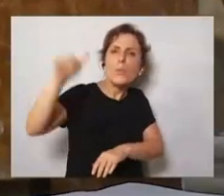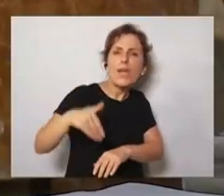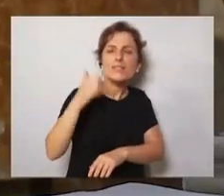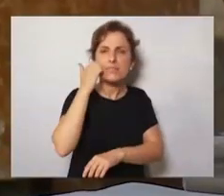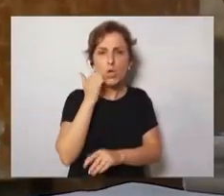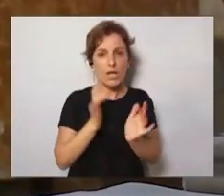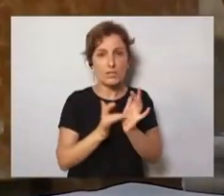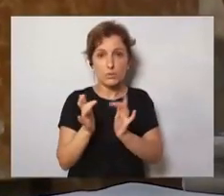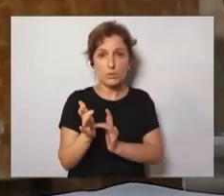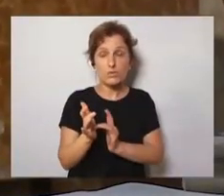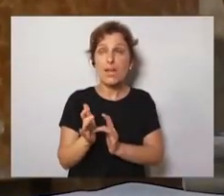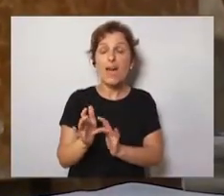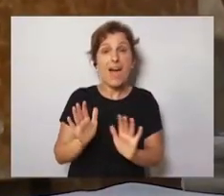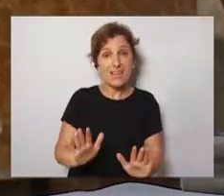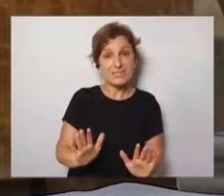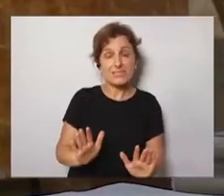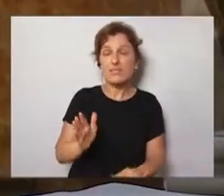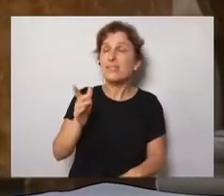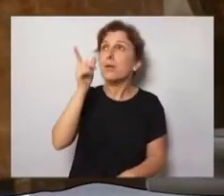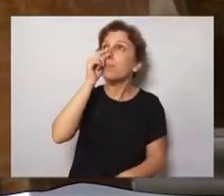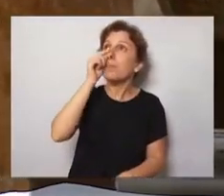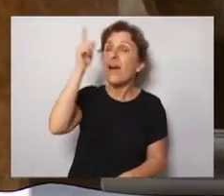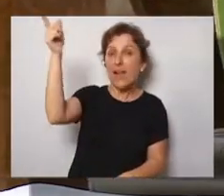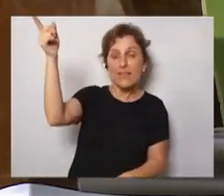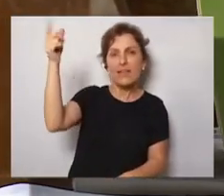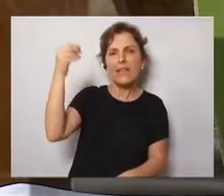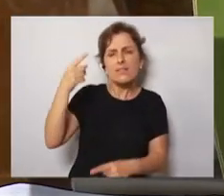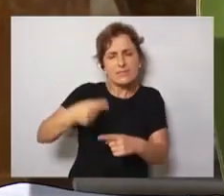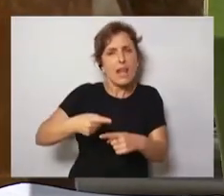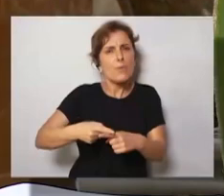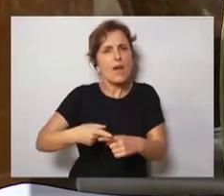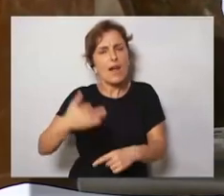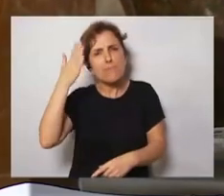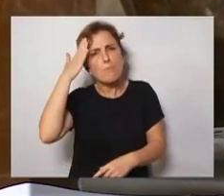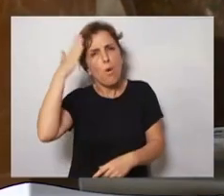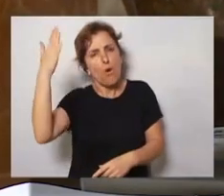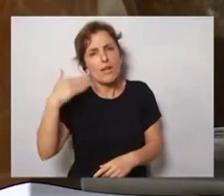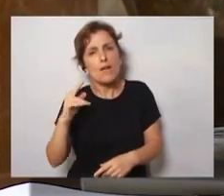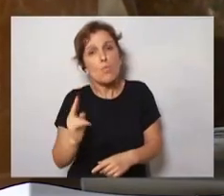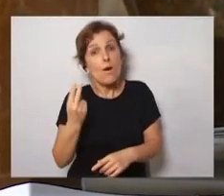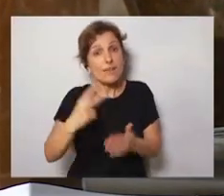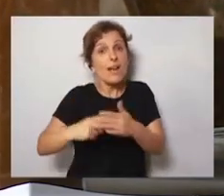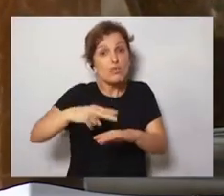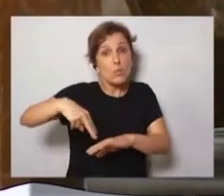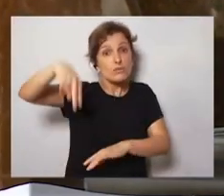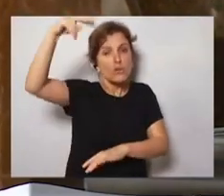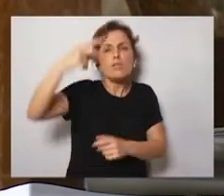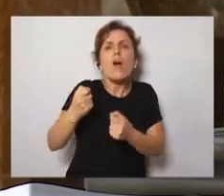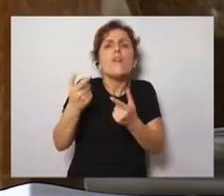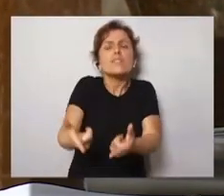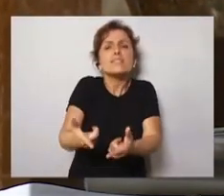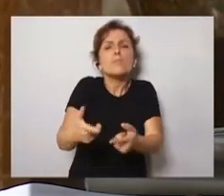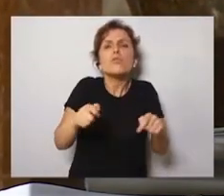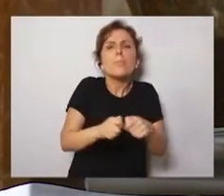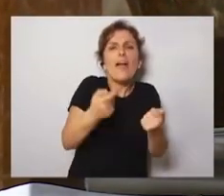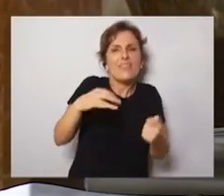así padre al celebrar ahora el memorial de la muerte y la resurrección de tu hijo te ofrecemos el pan de vida y el cáliz de salvación y te damos